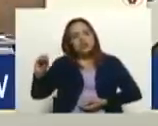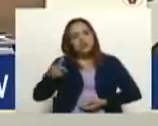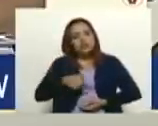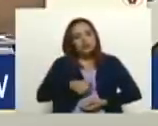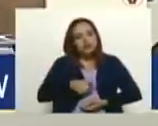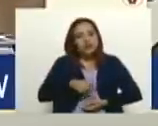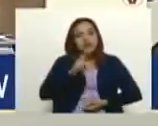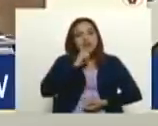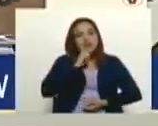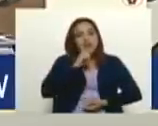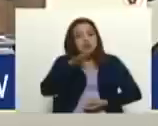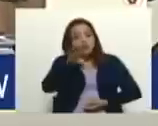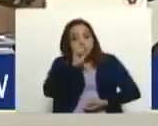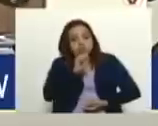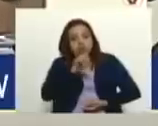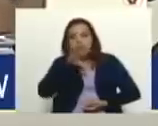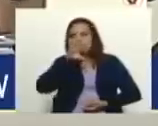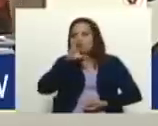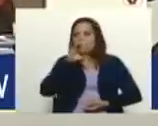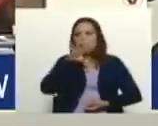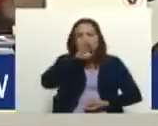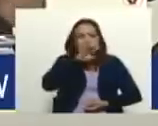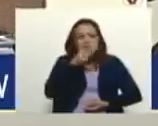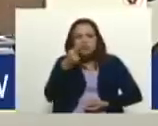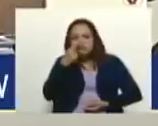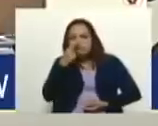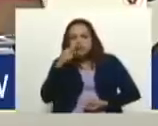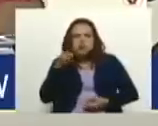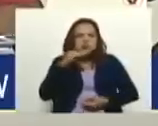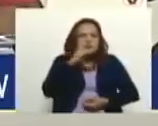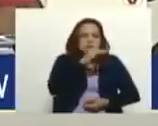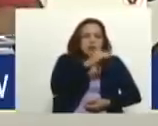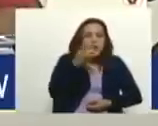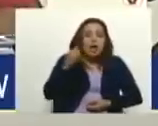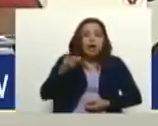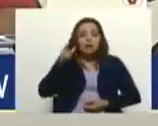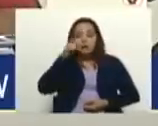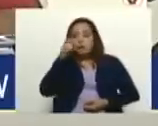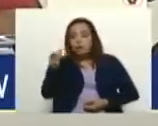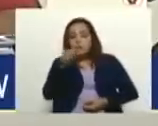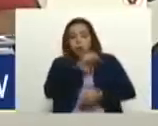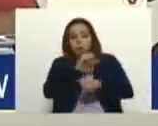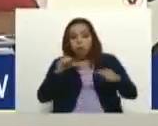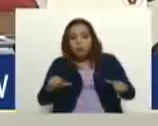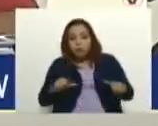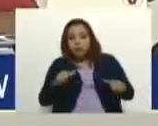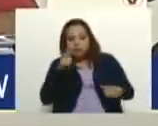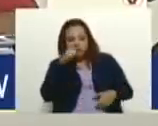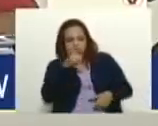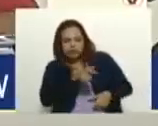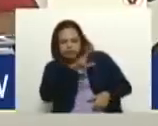Más difícil detectar, ¿ves? Los perros, es difícil. Ahí es la pericia del Guardia Nacional que observa a la persona.